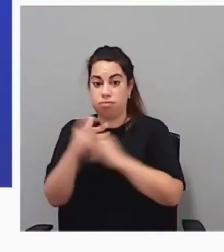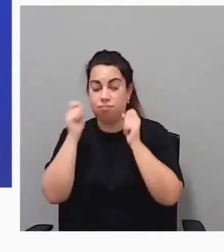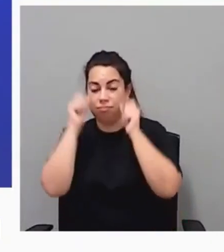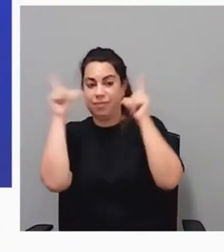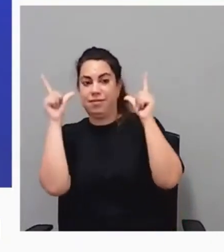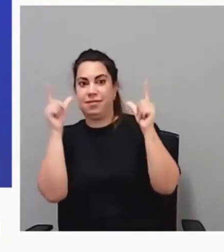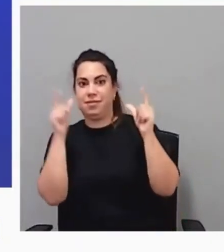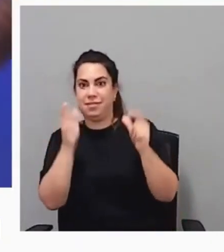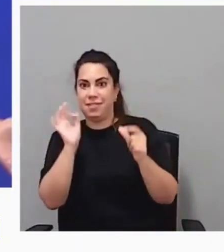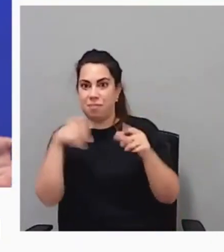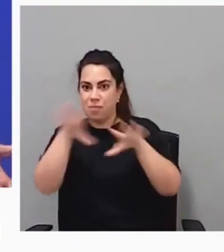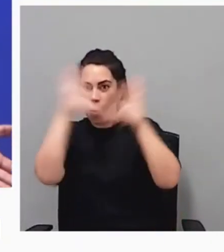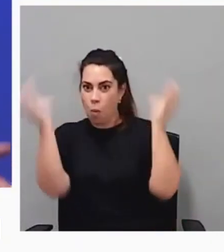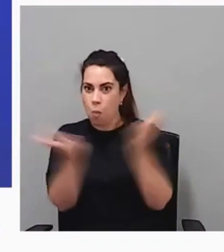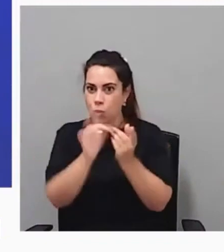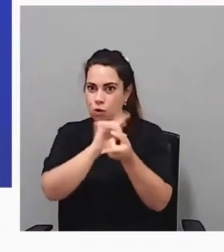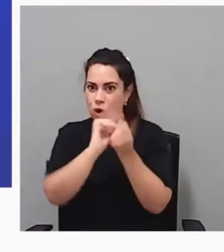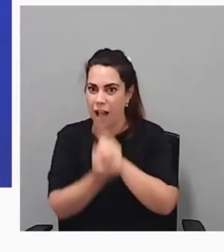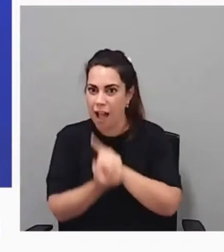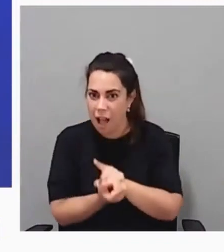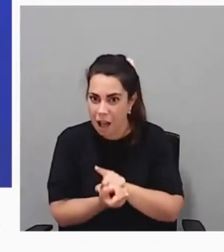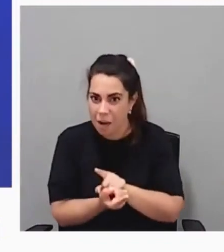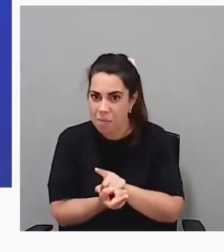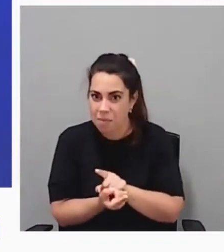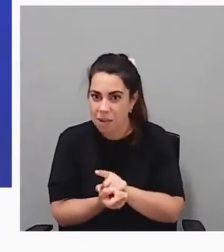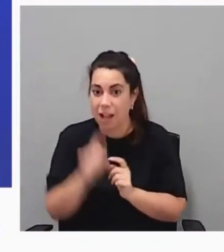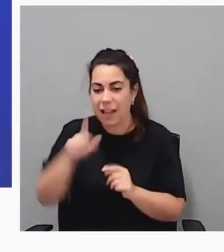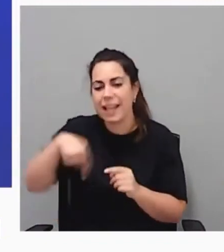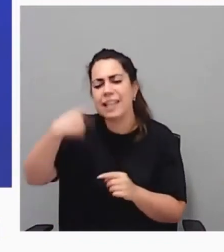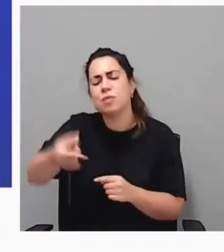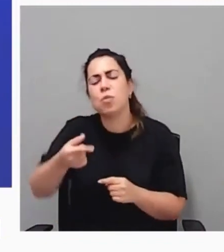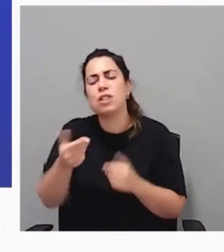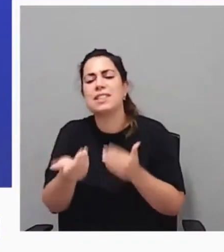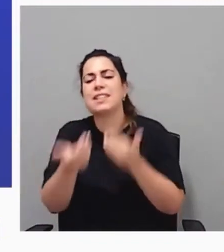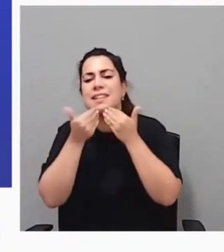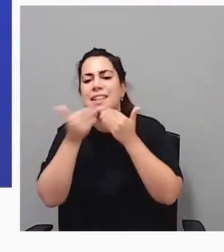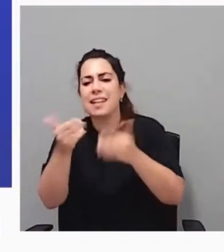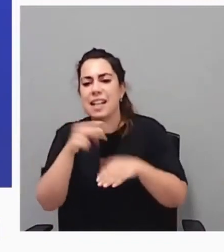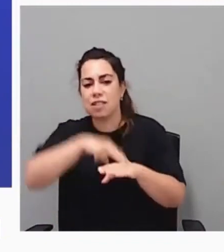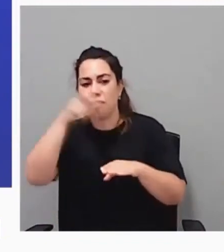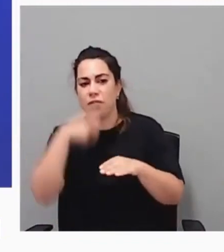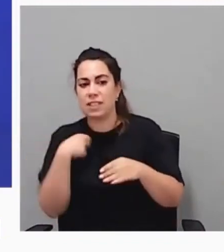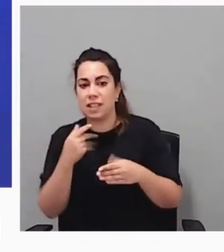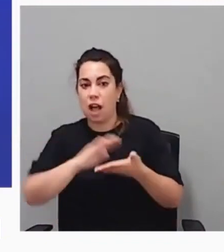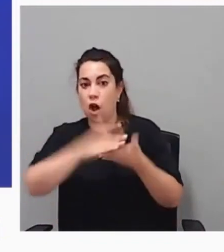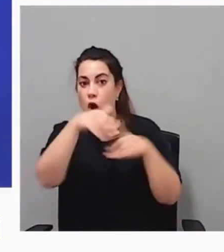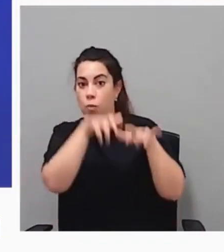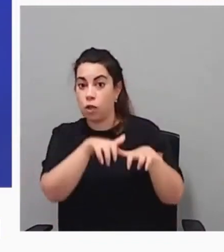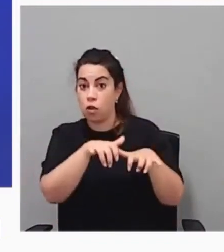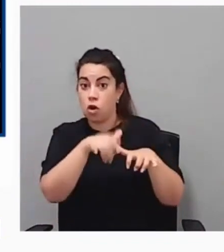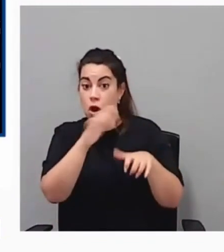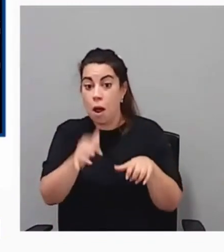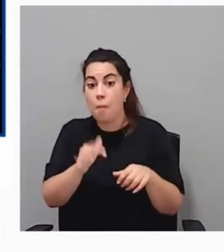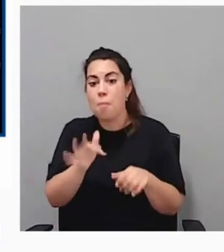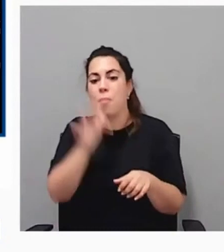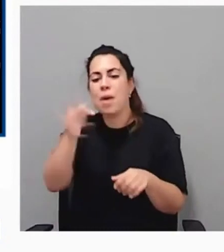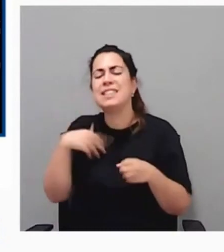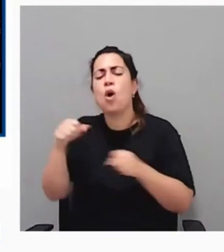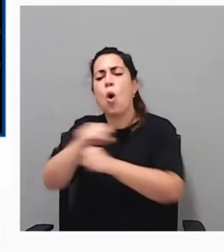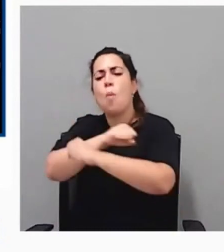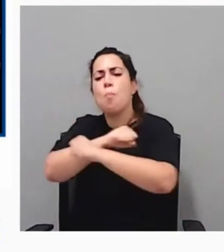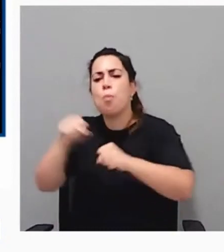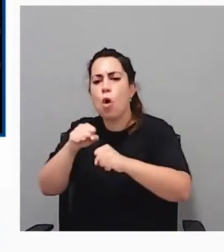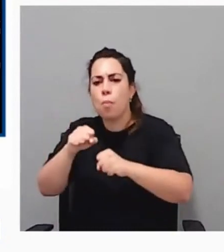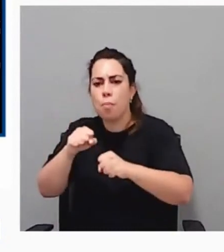después hace posible la computación, pero sobre todo hizo posible la bomba atómica. La física, el